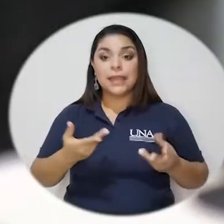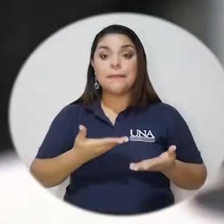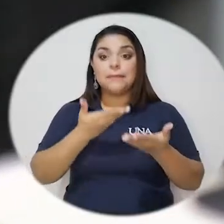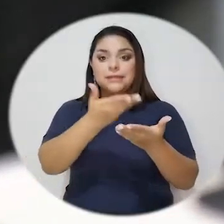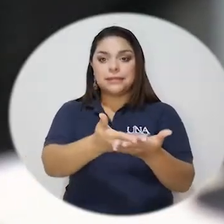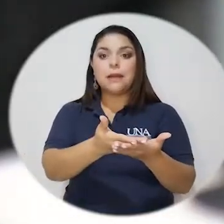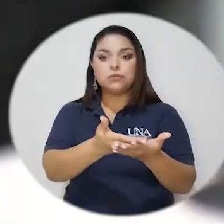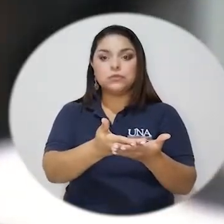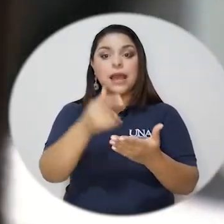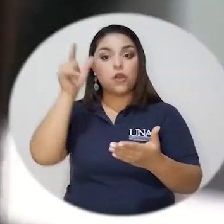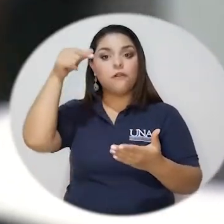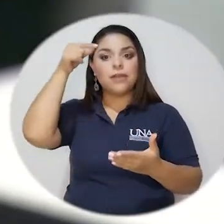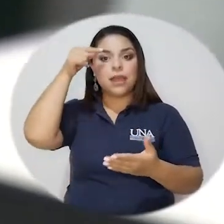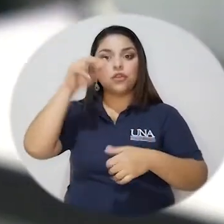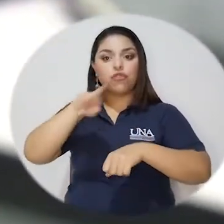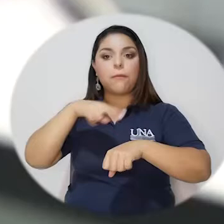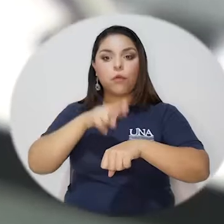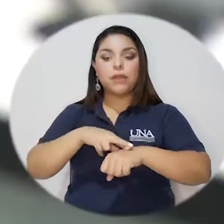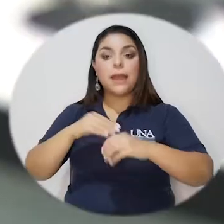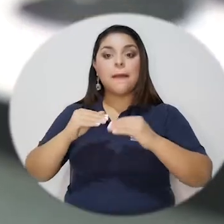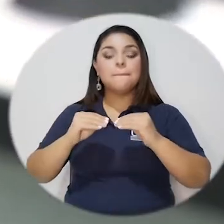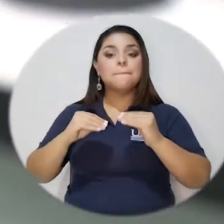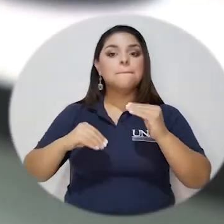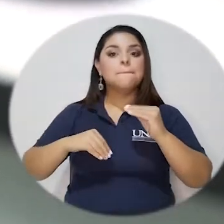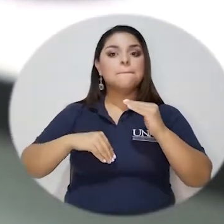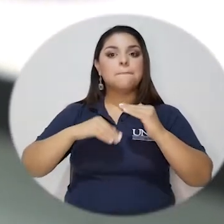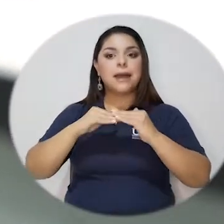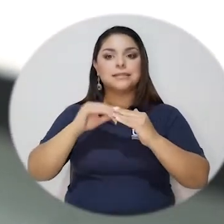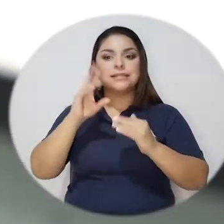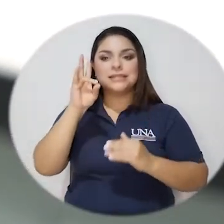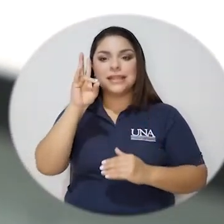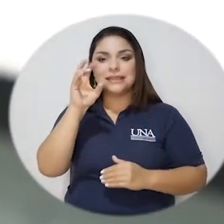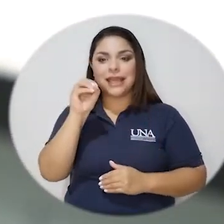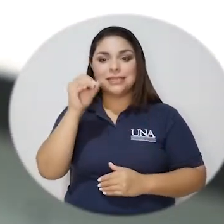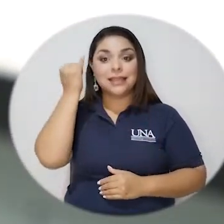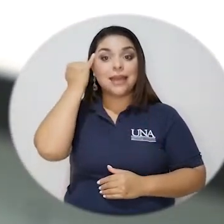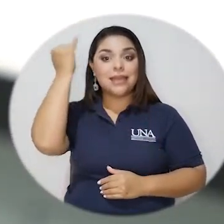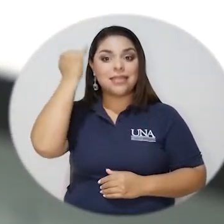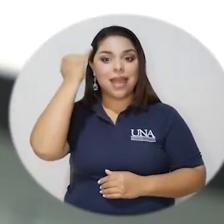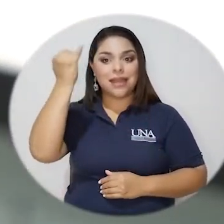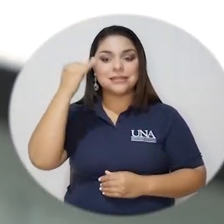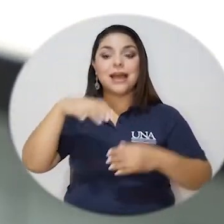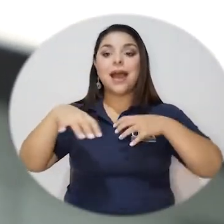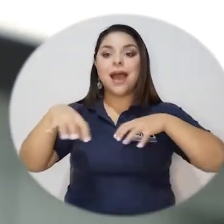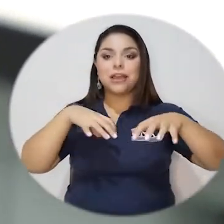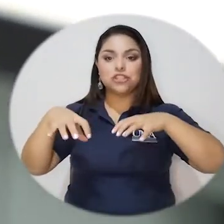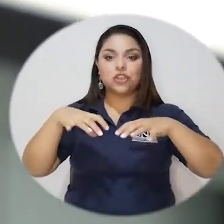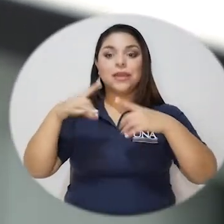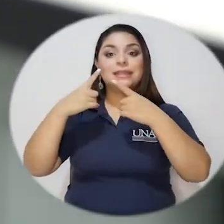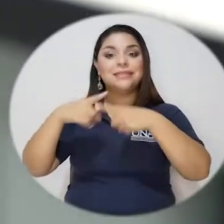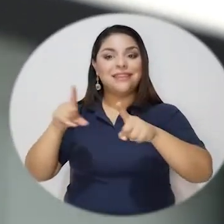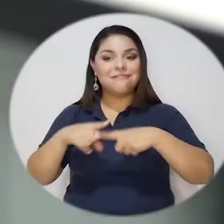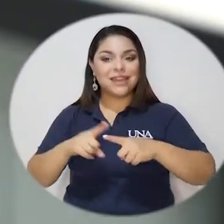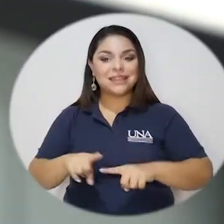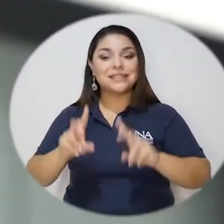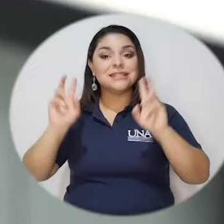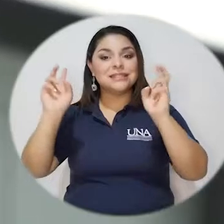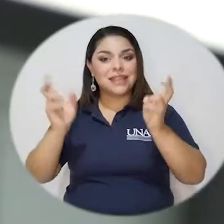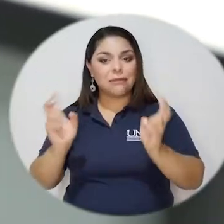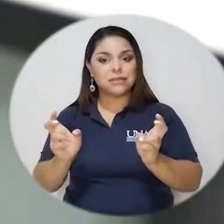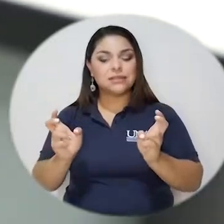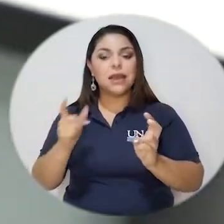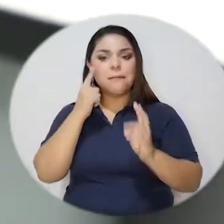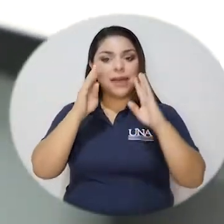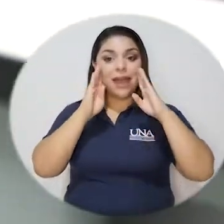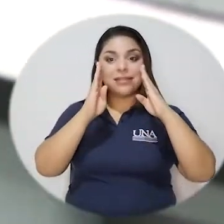un análisis, y se le presentaron incluso al gobierno de la República más de 70 iniciativas de acción en